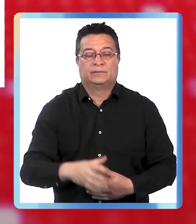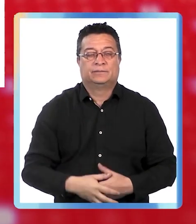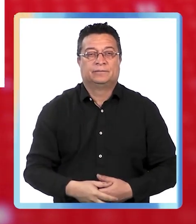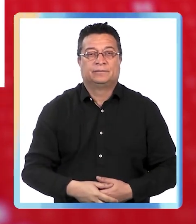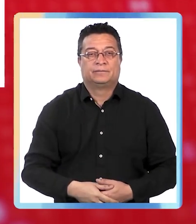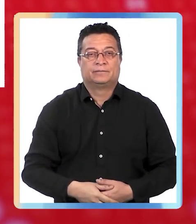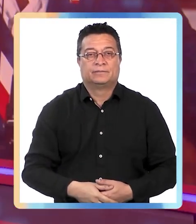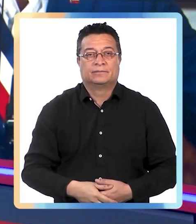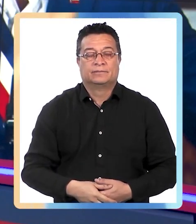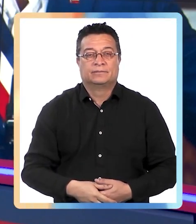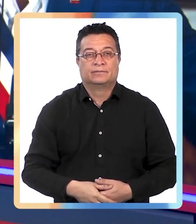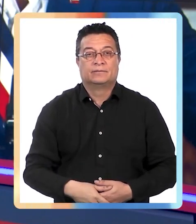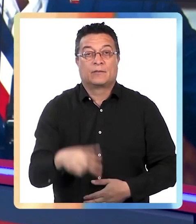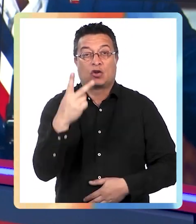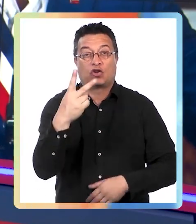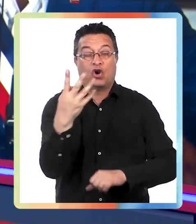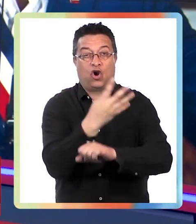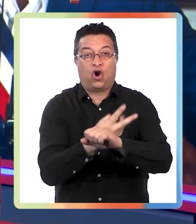X.